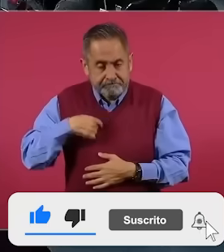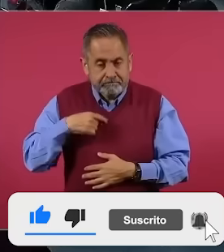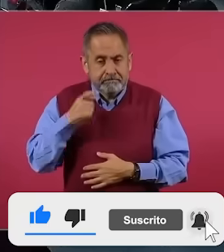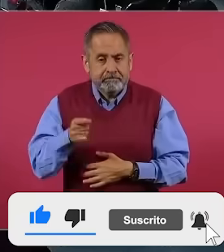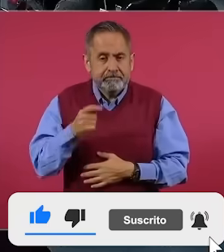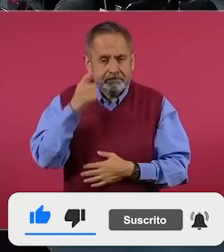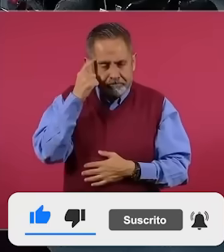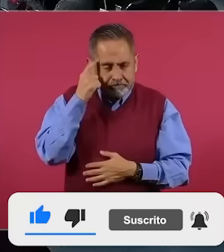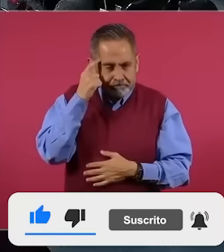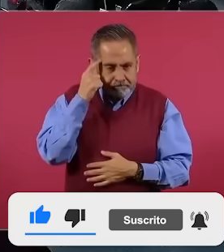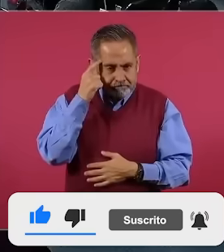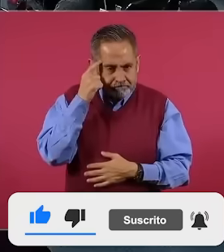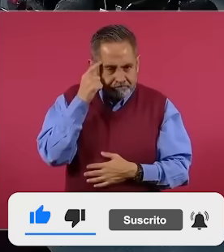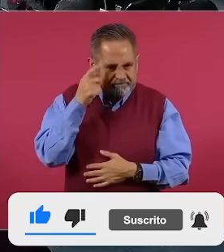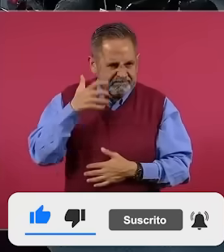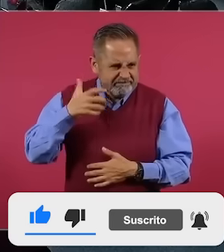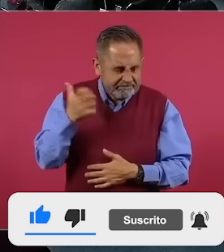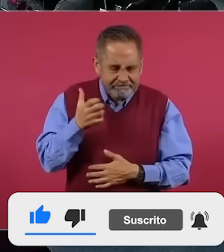actos eficaces,